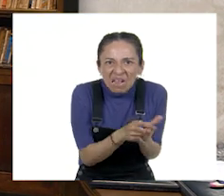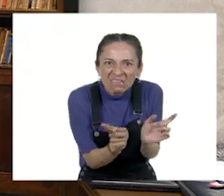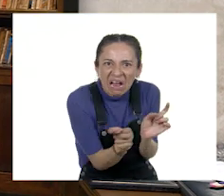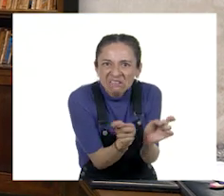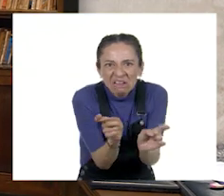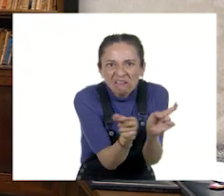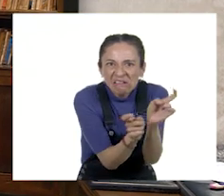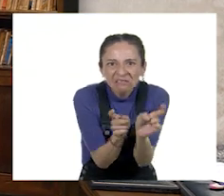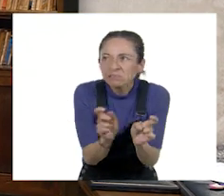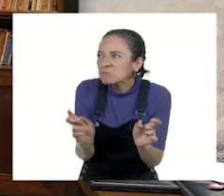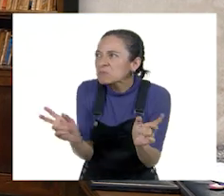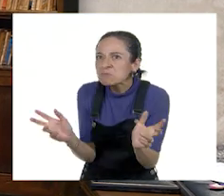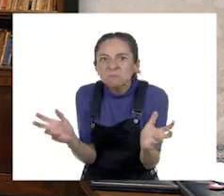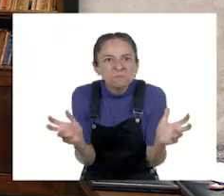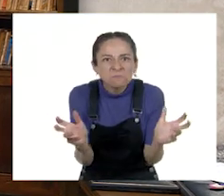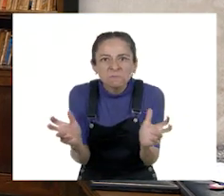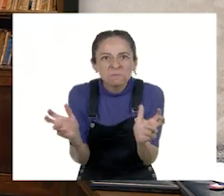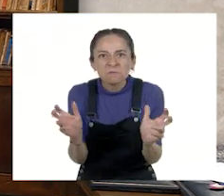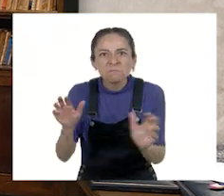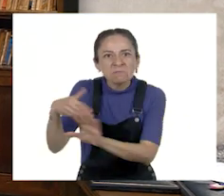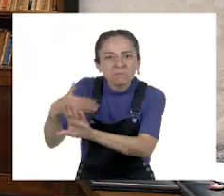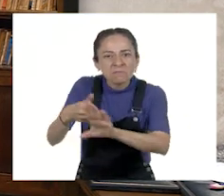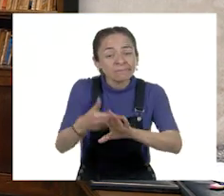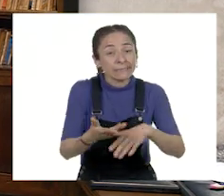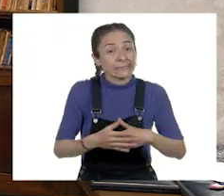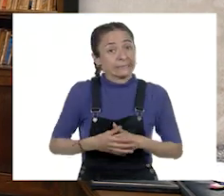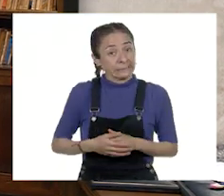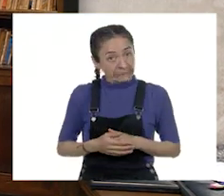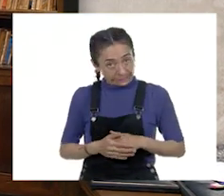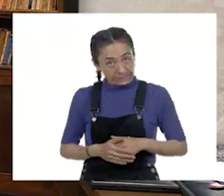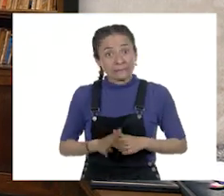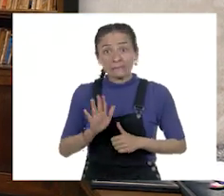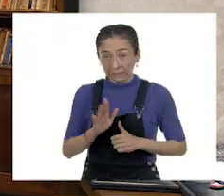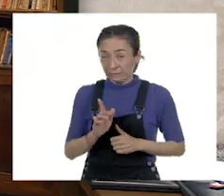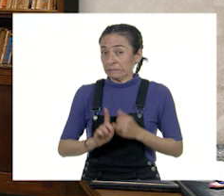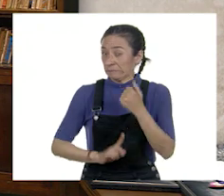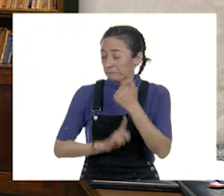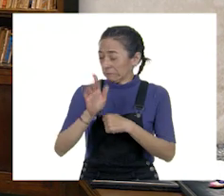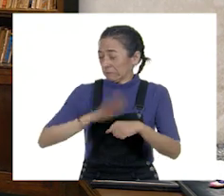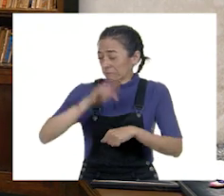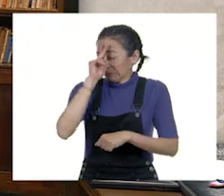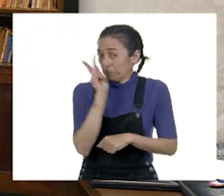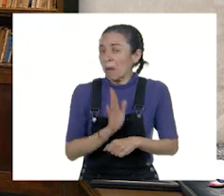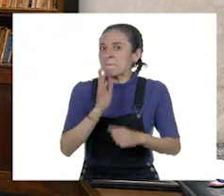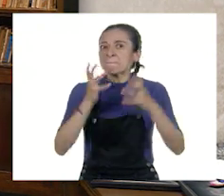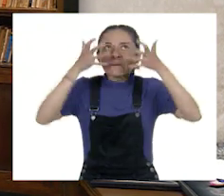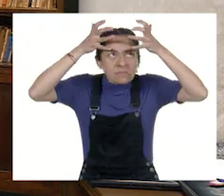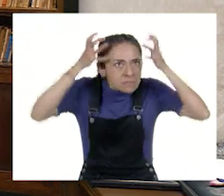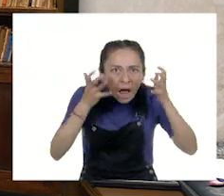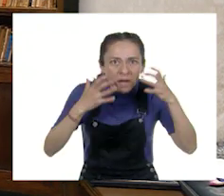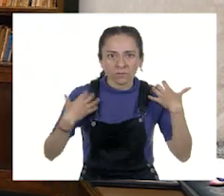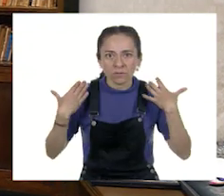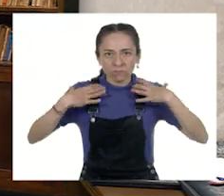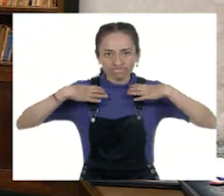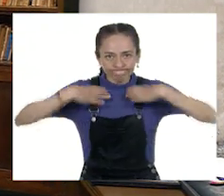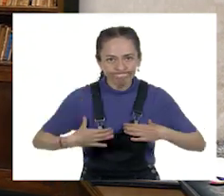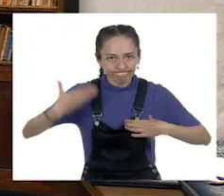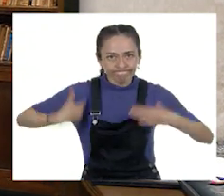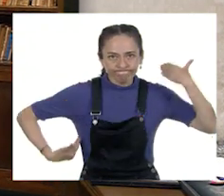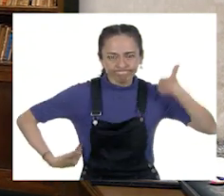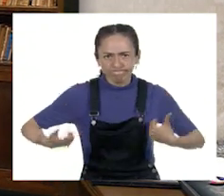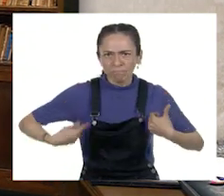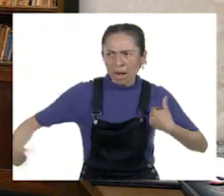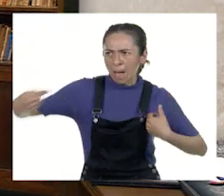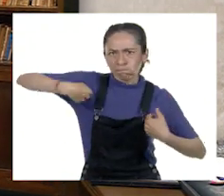Había que empezar a ponerse los cascos y los chalecos antibalas, porque de un momento a otro empezaban los cocolazos. Y lo peor es